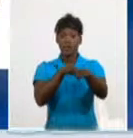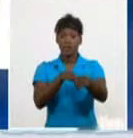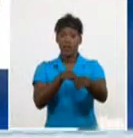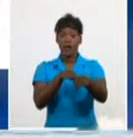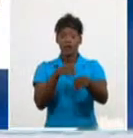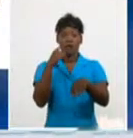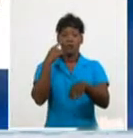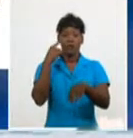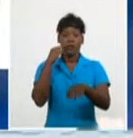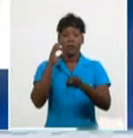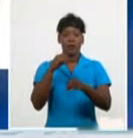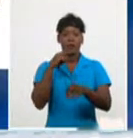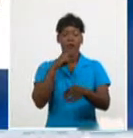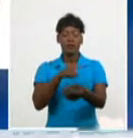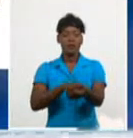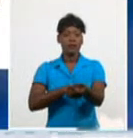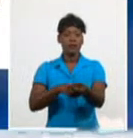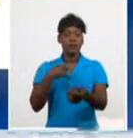anticuerpos